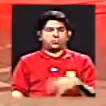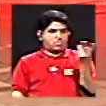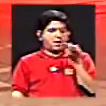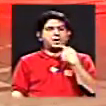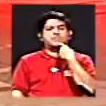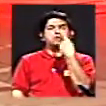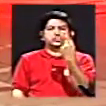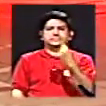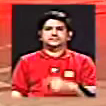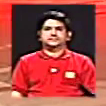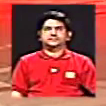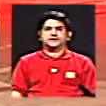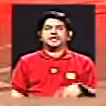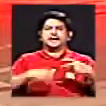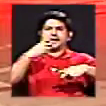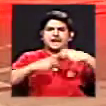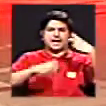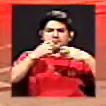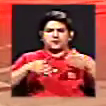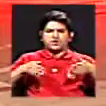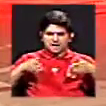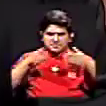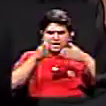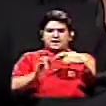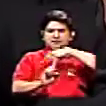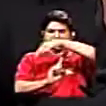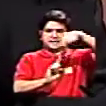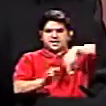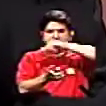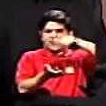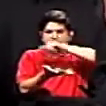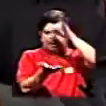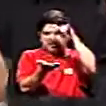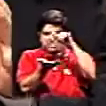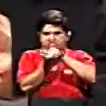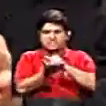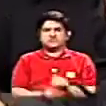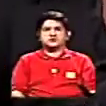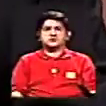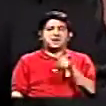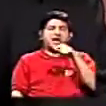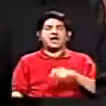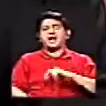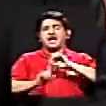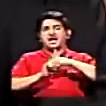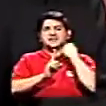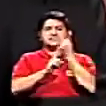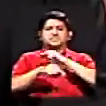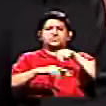atribuyeron el problema ocurrido en la vía de circunvalación a la naturaleza.